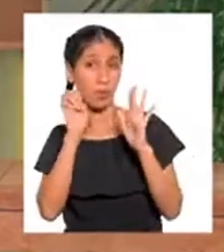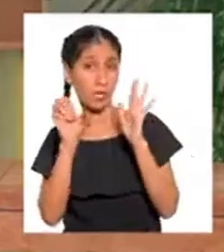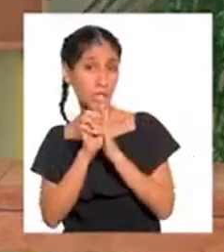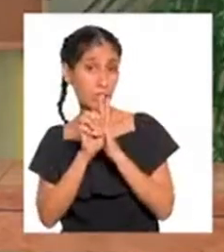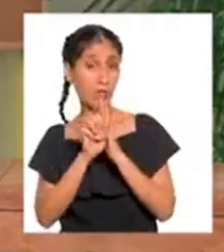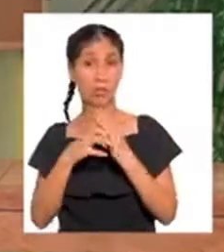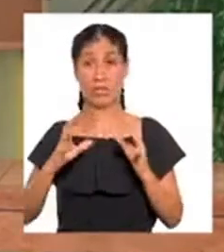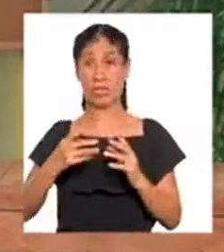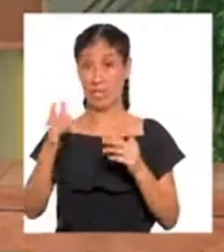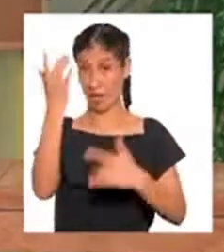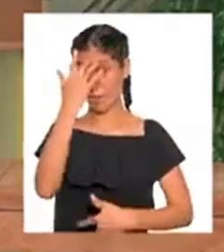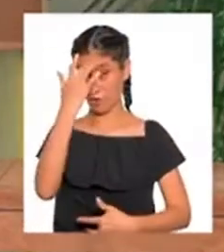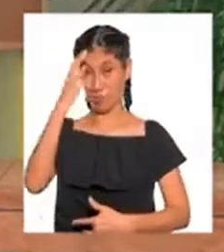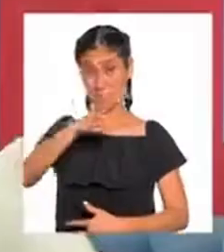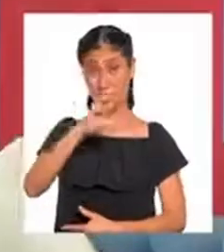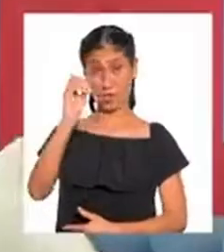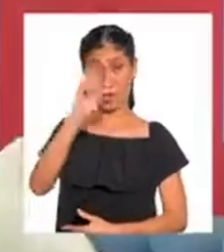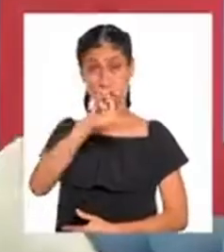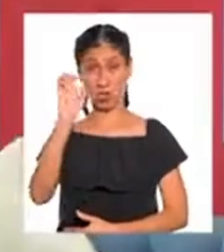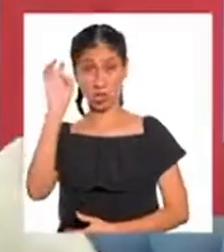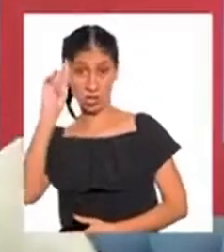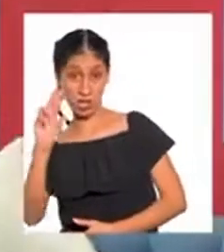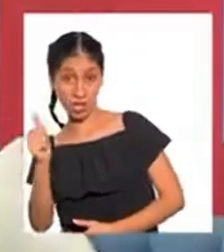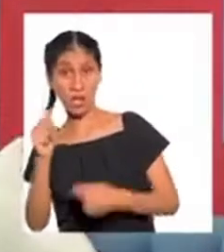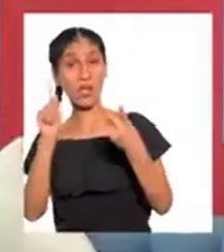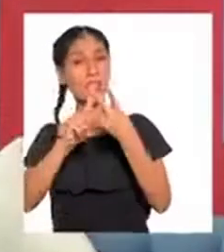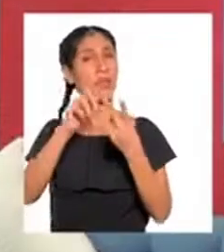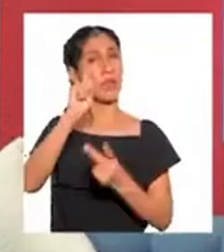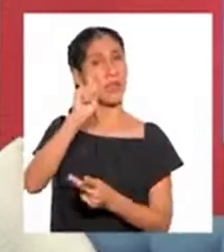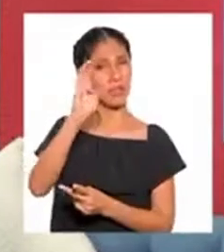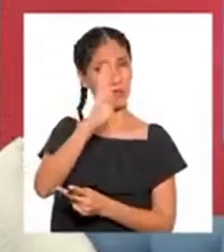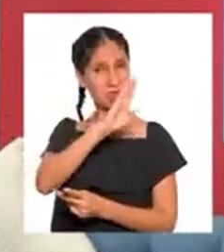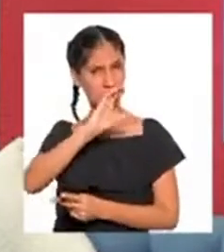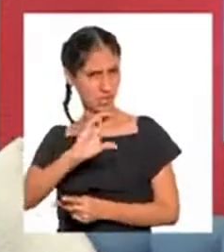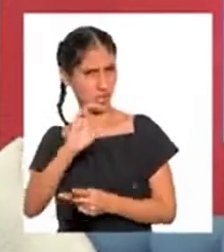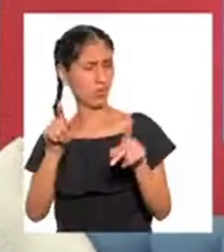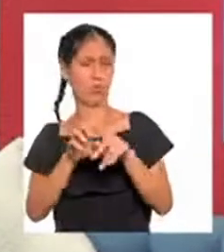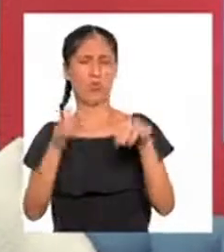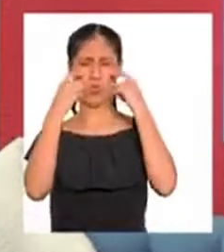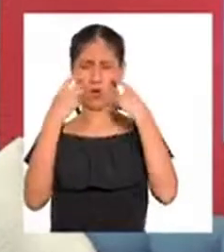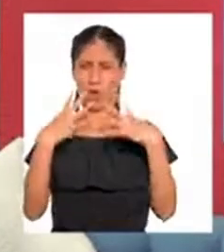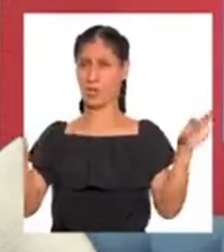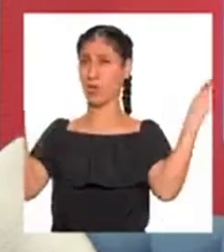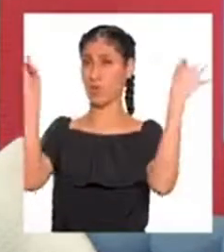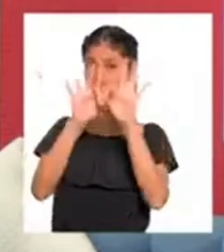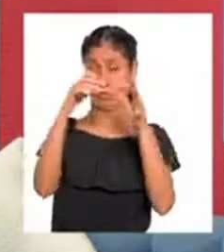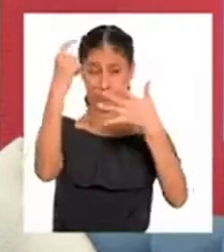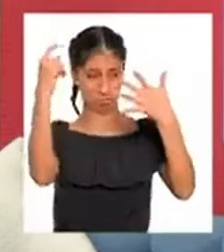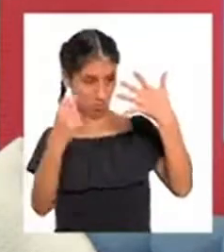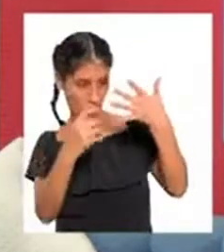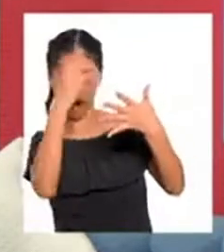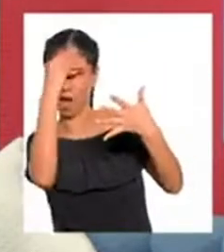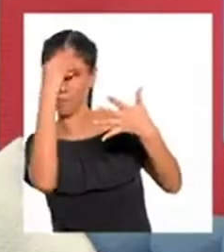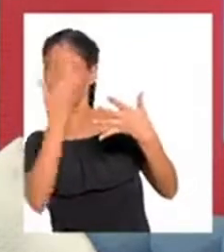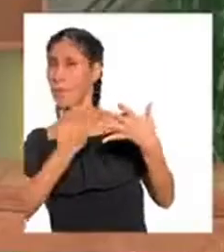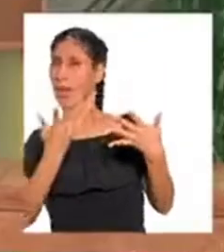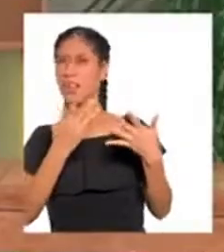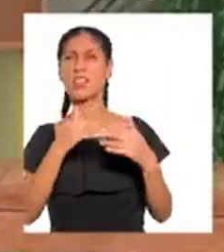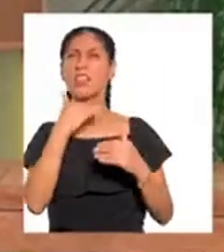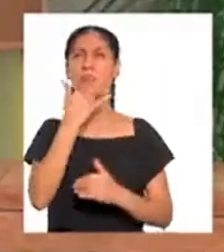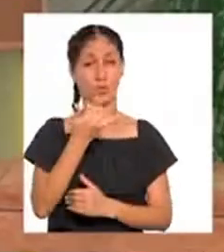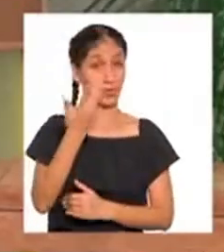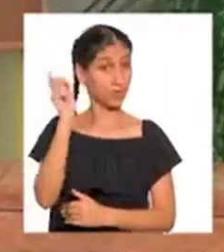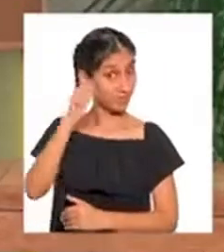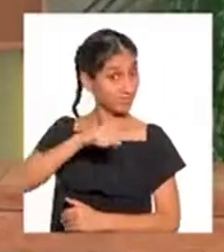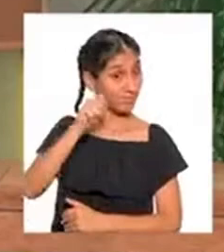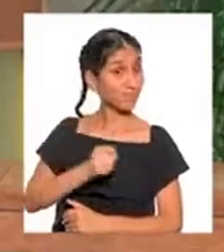del cólera y la tuberculosis. ¡Wow! Es muy importante conocer esas situaciones para comprender qué fue lo que pasó, ¿no?